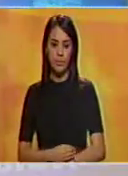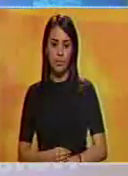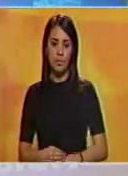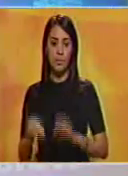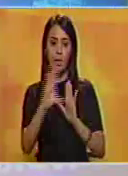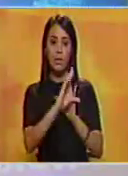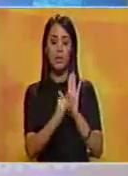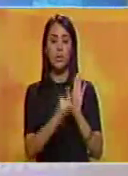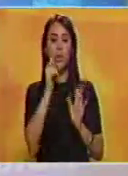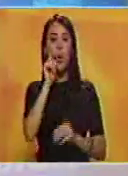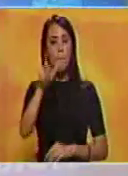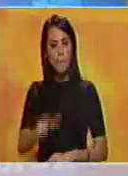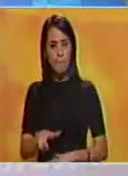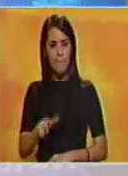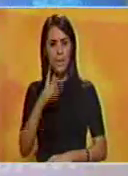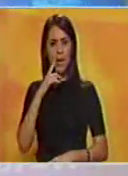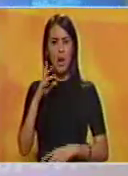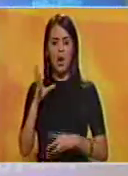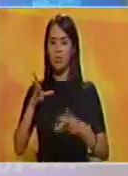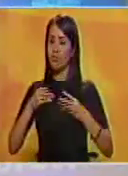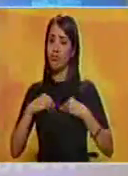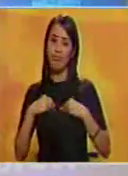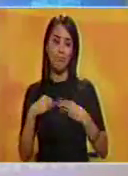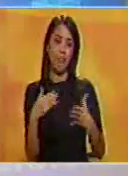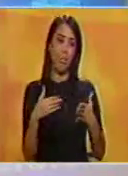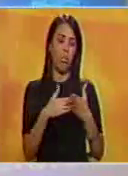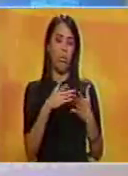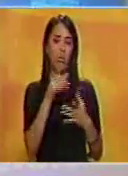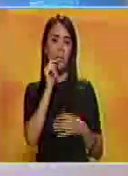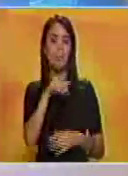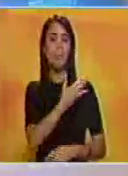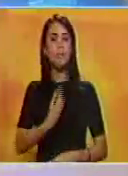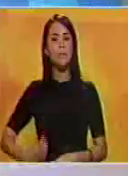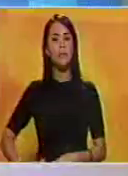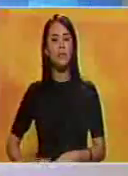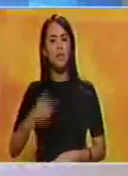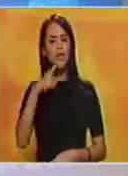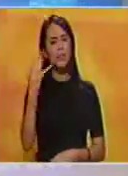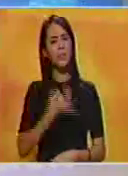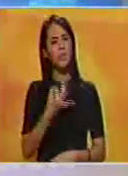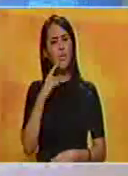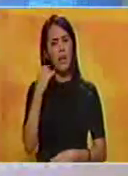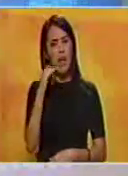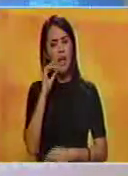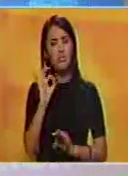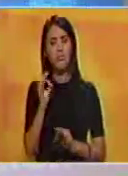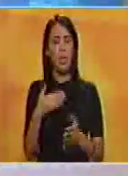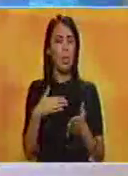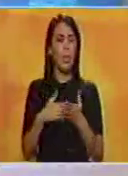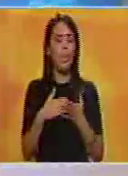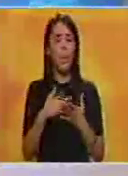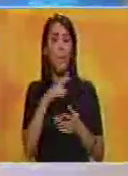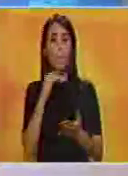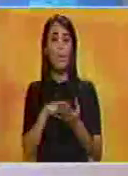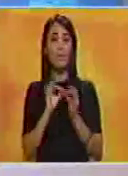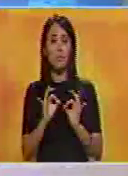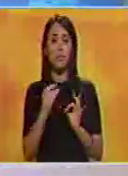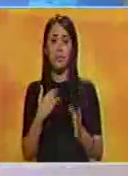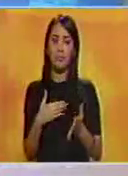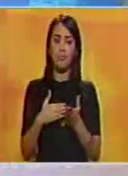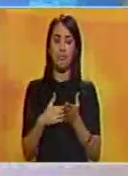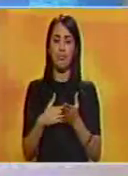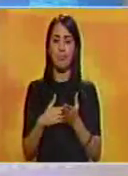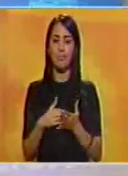El constituyente Mervin Maldonado rechazó el atentado que sufrió el presidente Nicolás Maduro, asegurando que se trata de un magnicidio en grado de